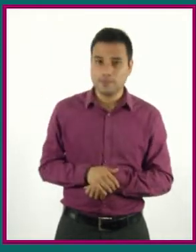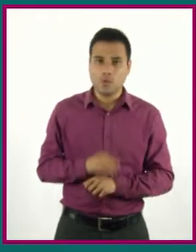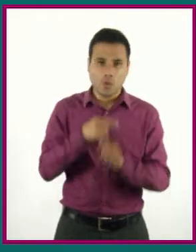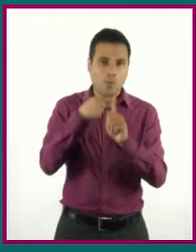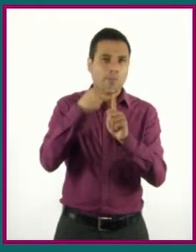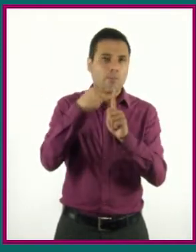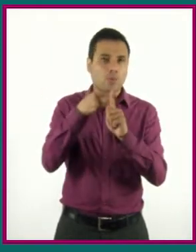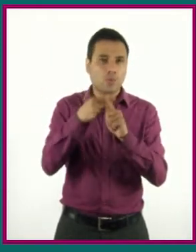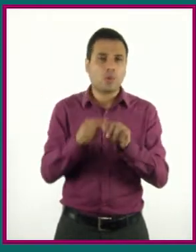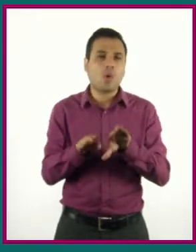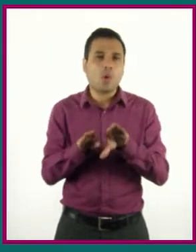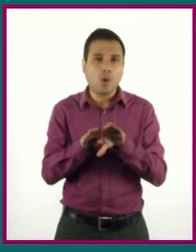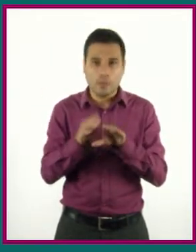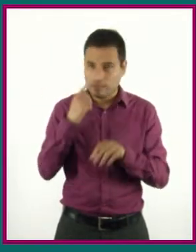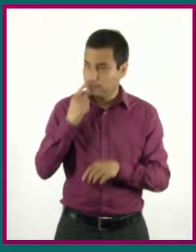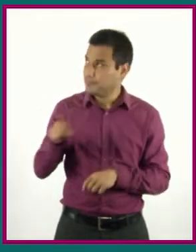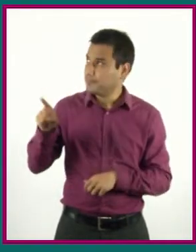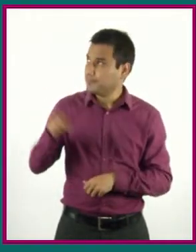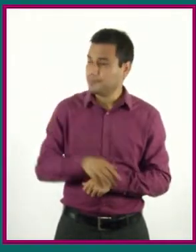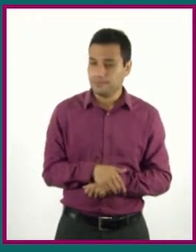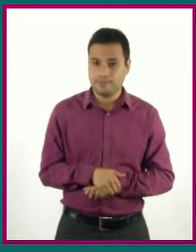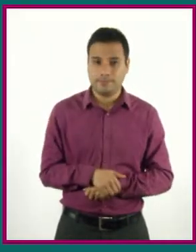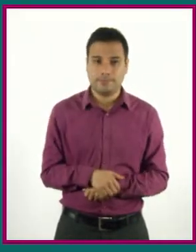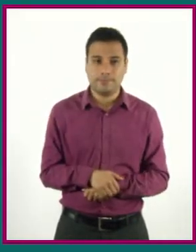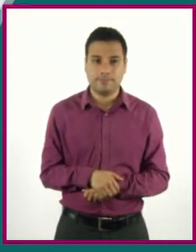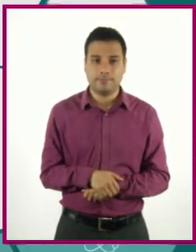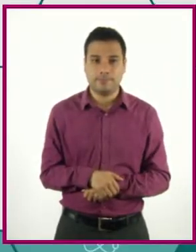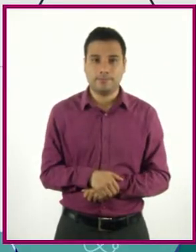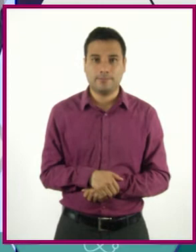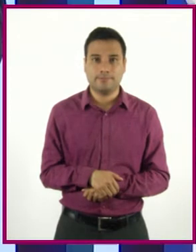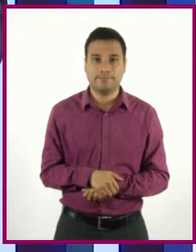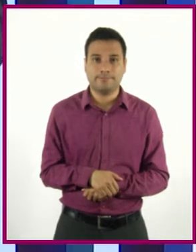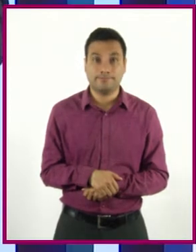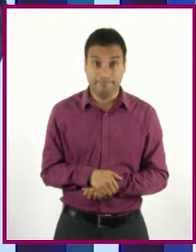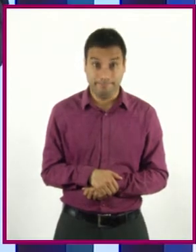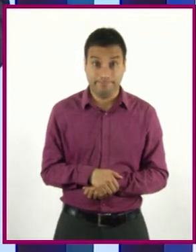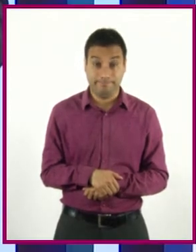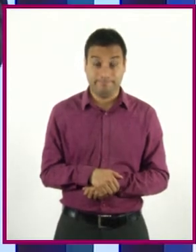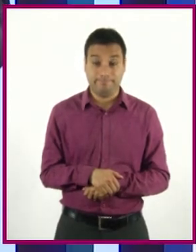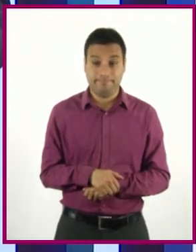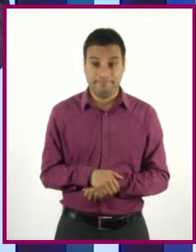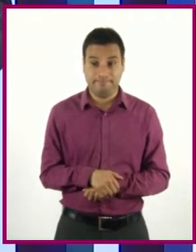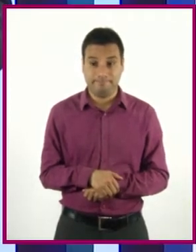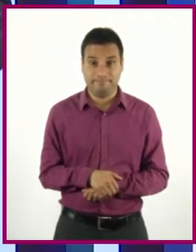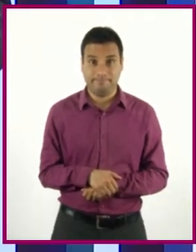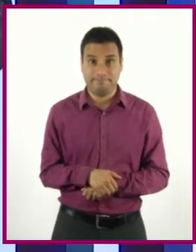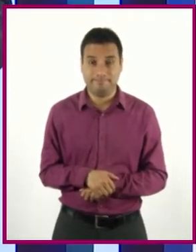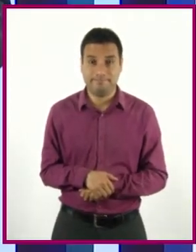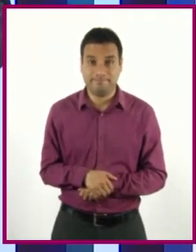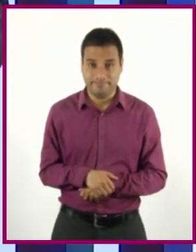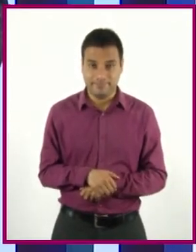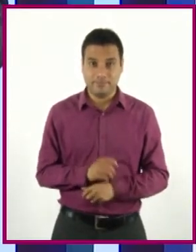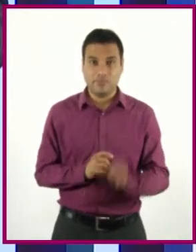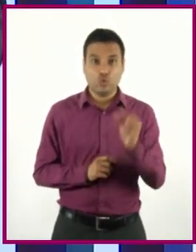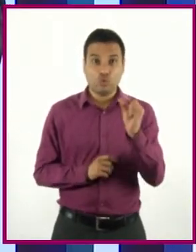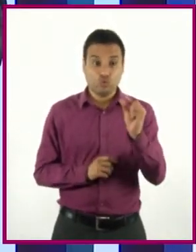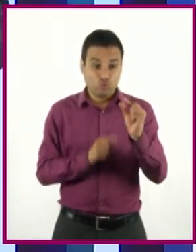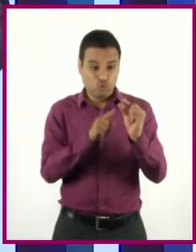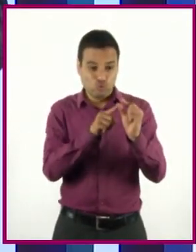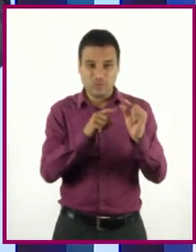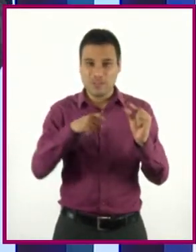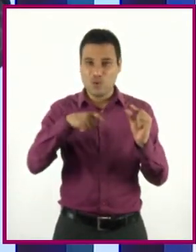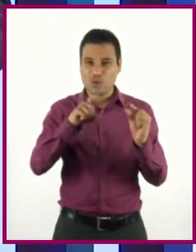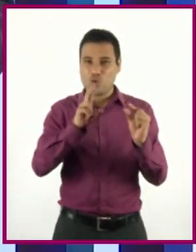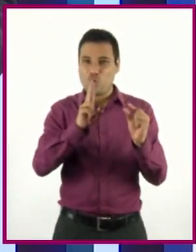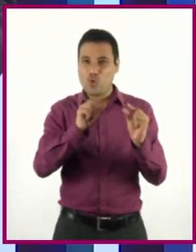dos quarks arriba y uno abajo. Hasta ahora desconocemos que los quarks y los electrones se compongan